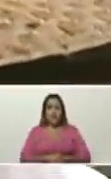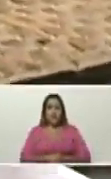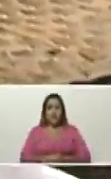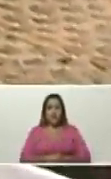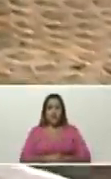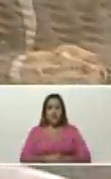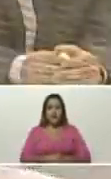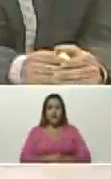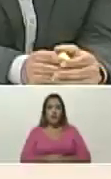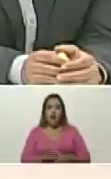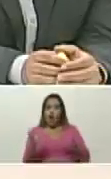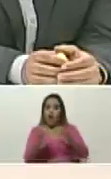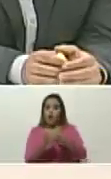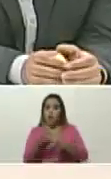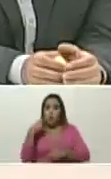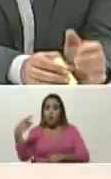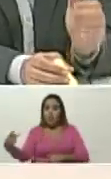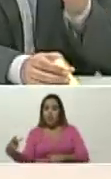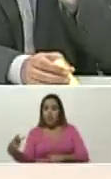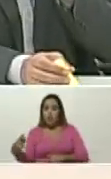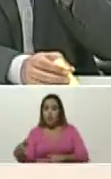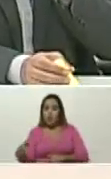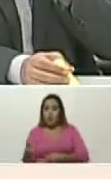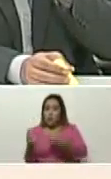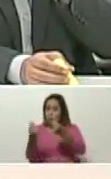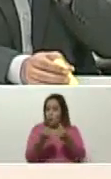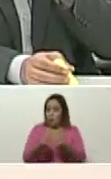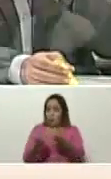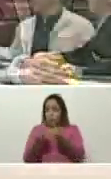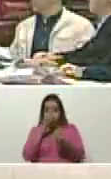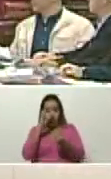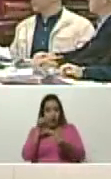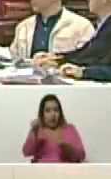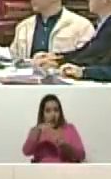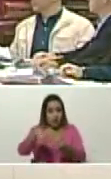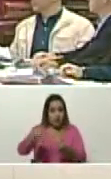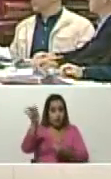a la clase política oligárquica de esos países.